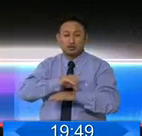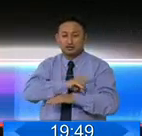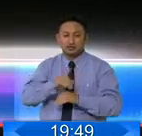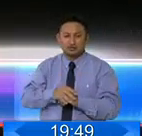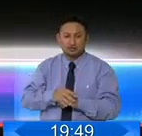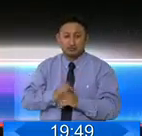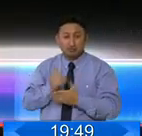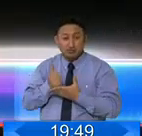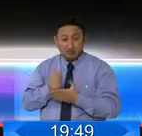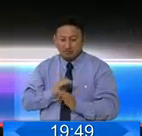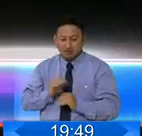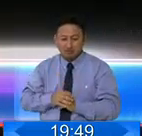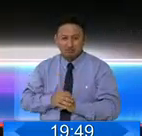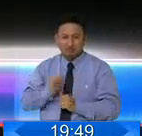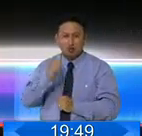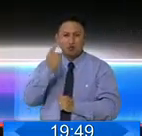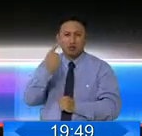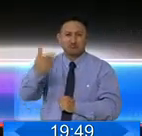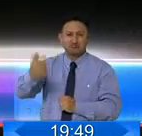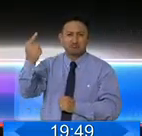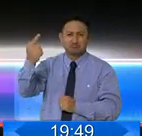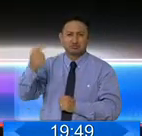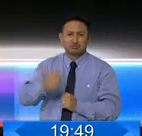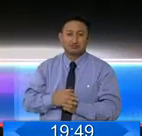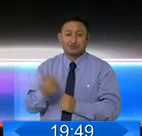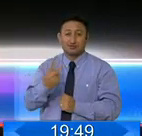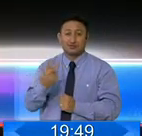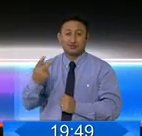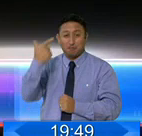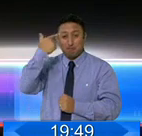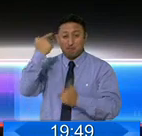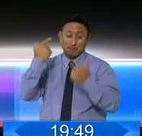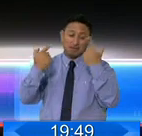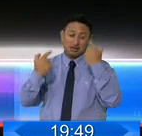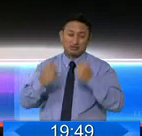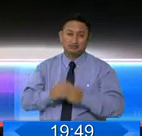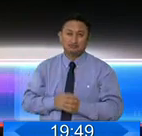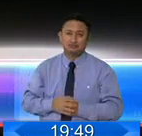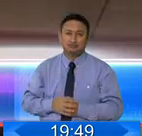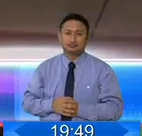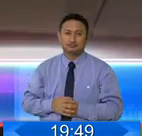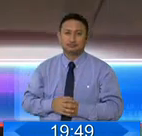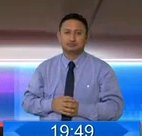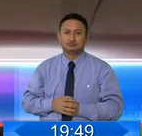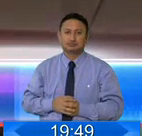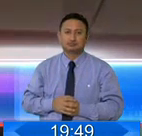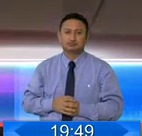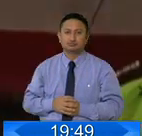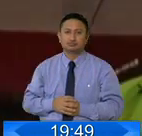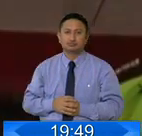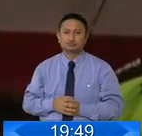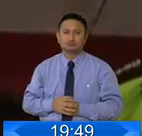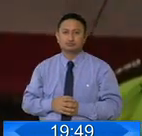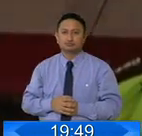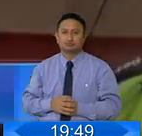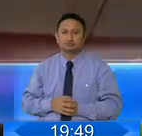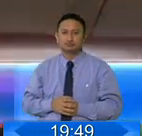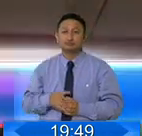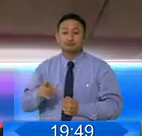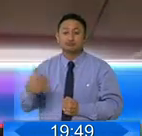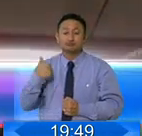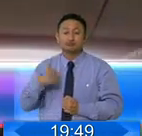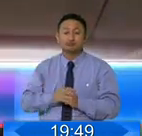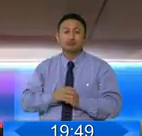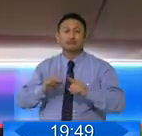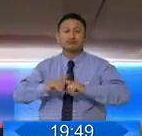tuvieron compasión, usaron un arma de fuego para terminar con la existencia de los dos adultos mayores. Que presentaba varias heridas